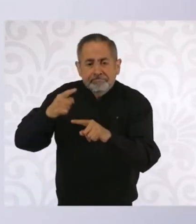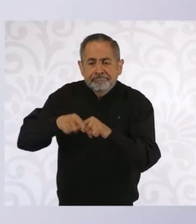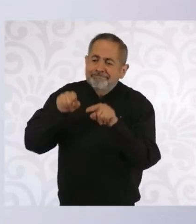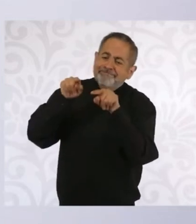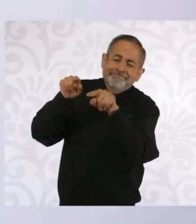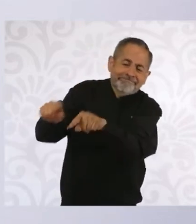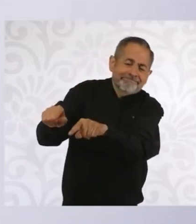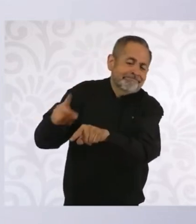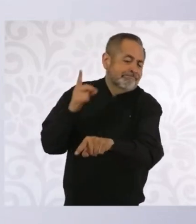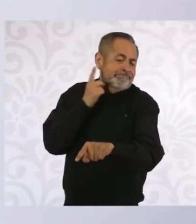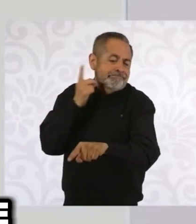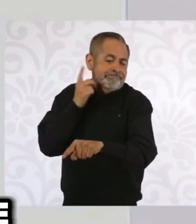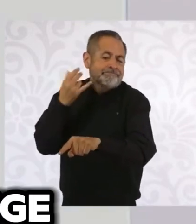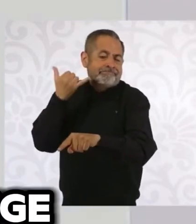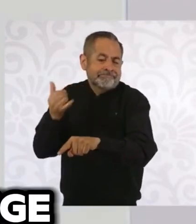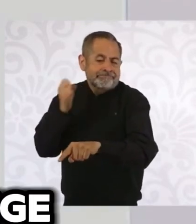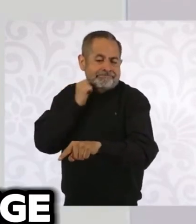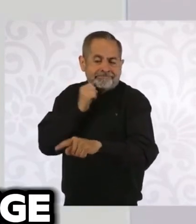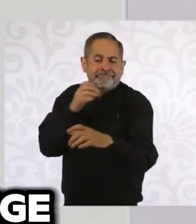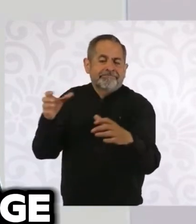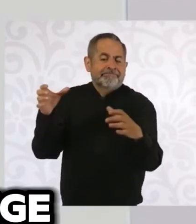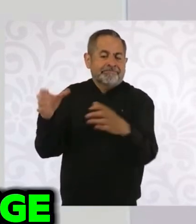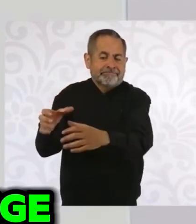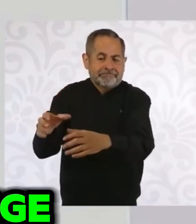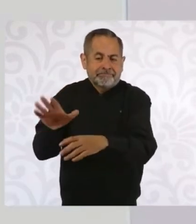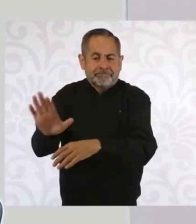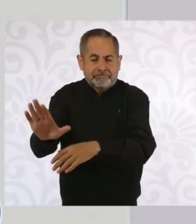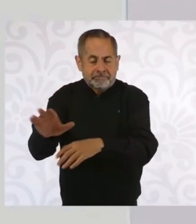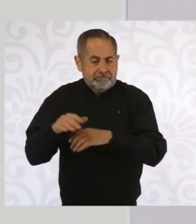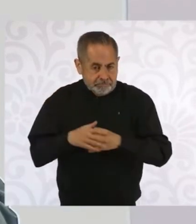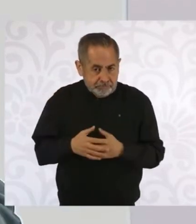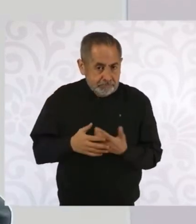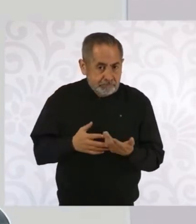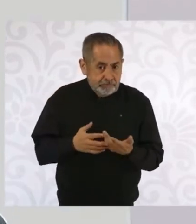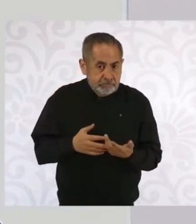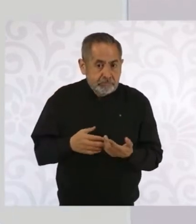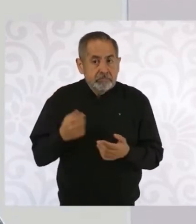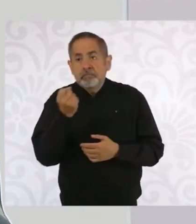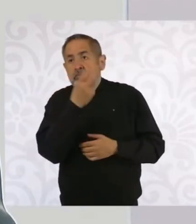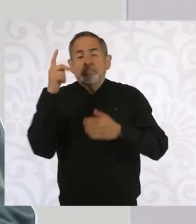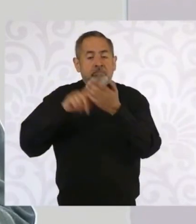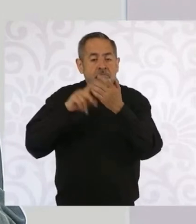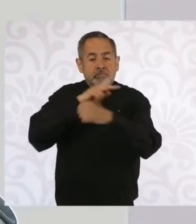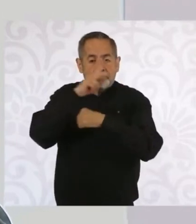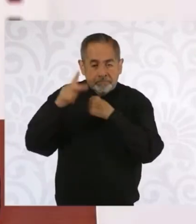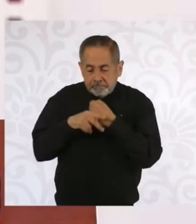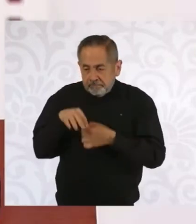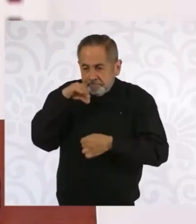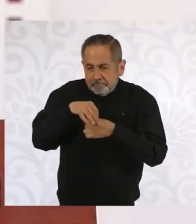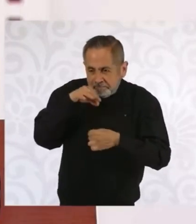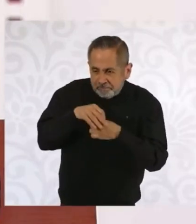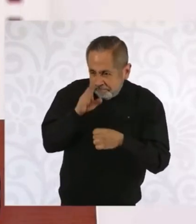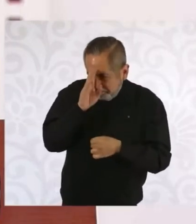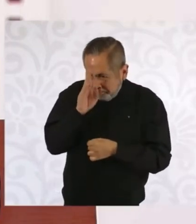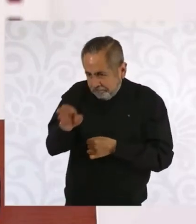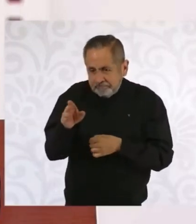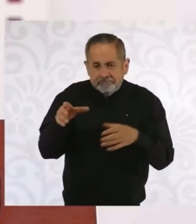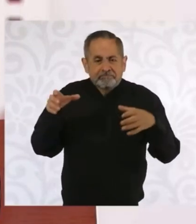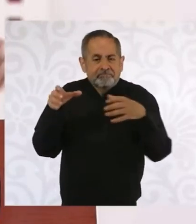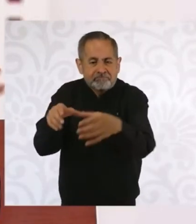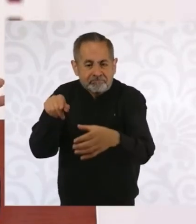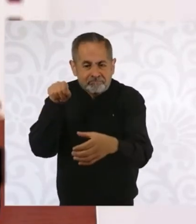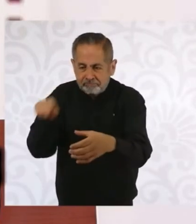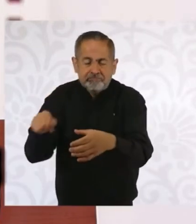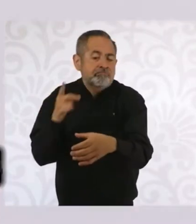Y en nuestro país, hay países donde el constituyente se elige en particular. O sea, no hay otra forma de cambiar la Constitución más